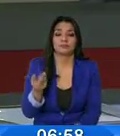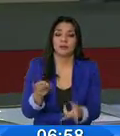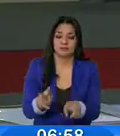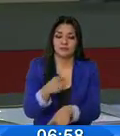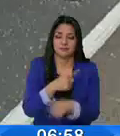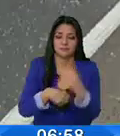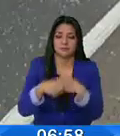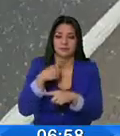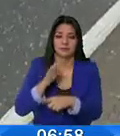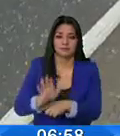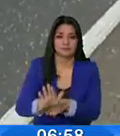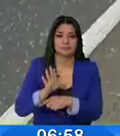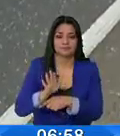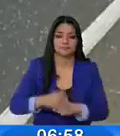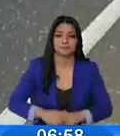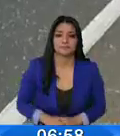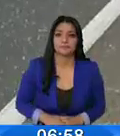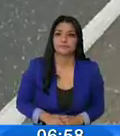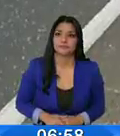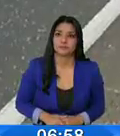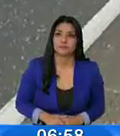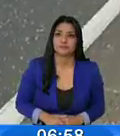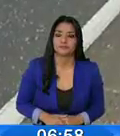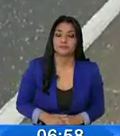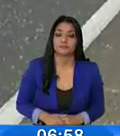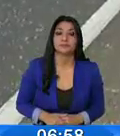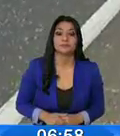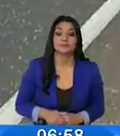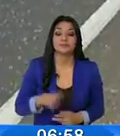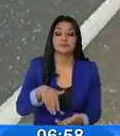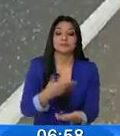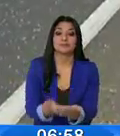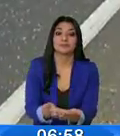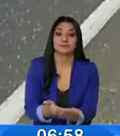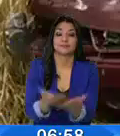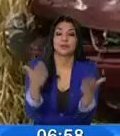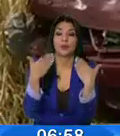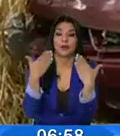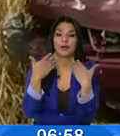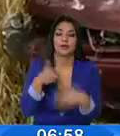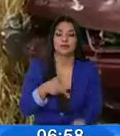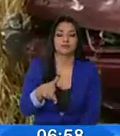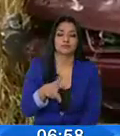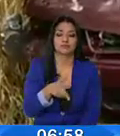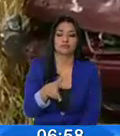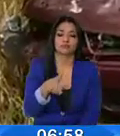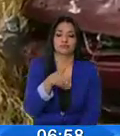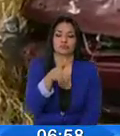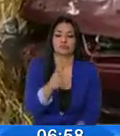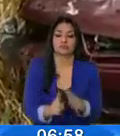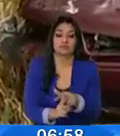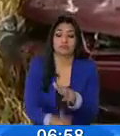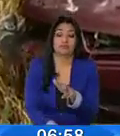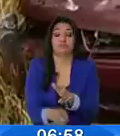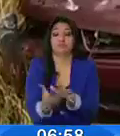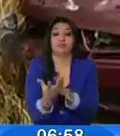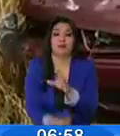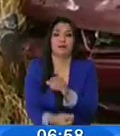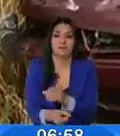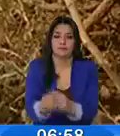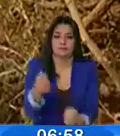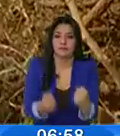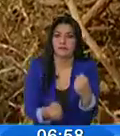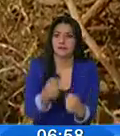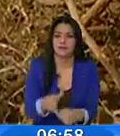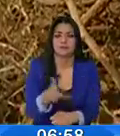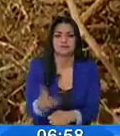Veamos. Regresaban a Guayaquil y de pronto el automotor sufrió un desperfecto mecánico y se volcó por varias ocasiones, cayendo